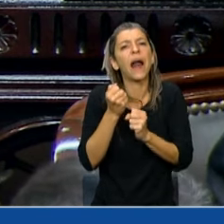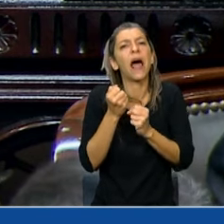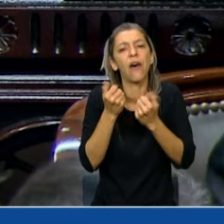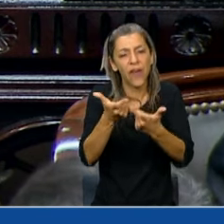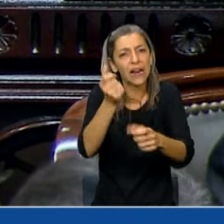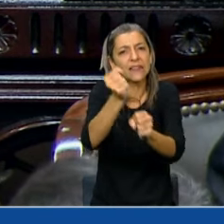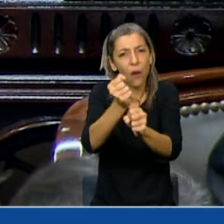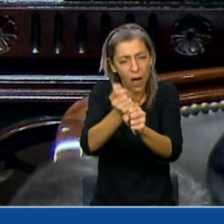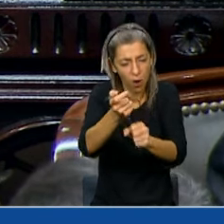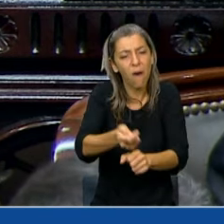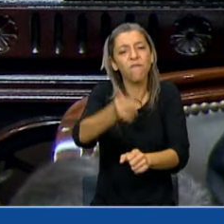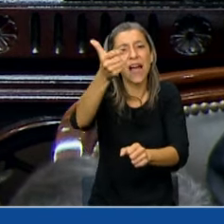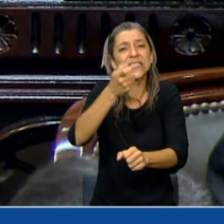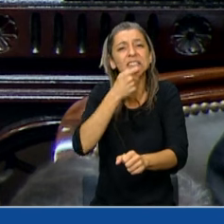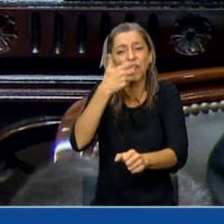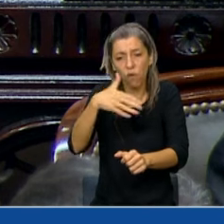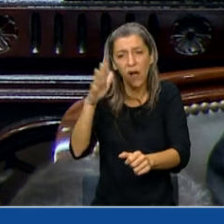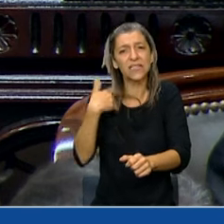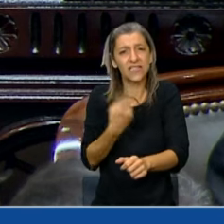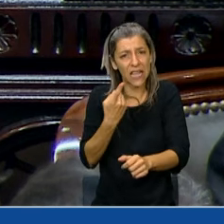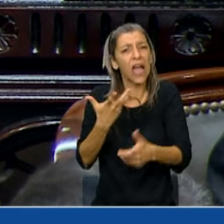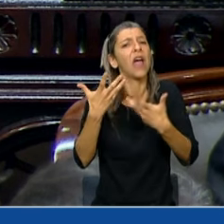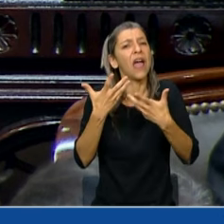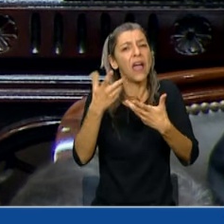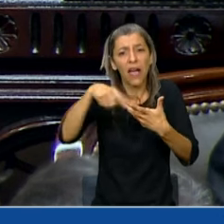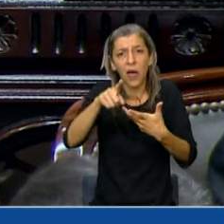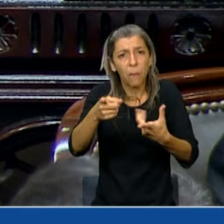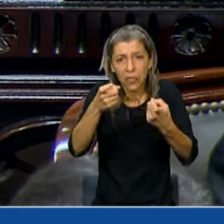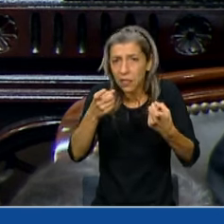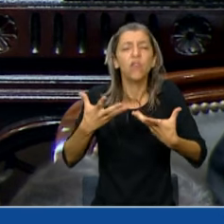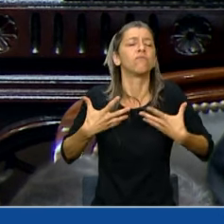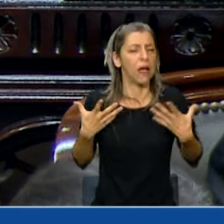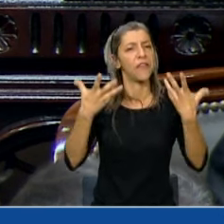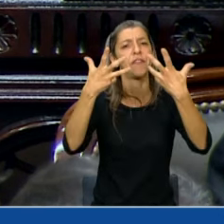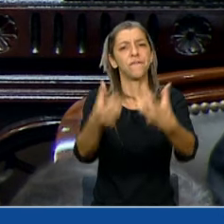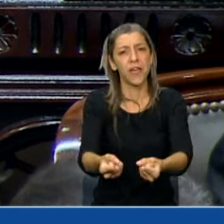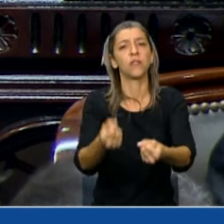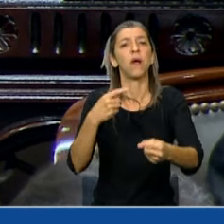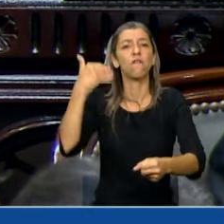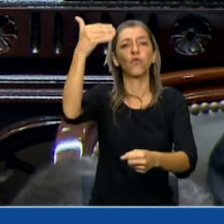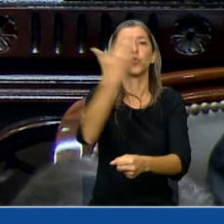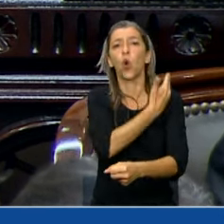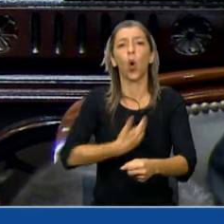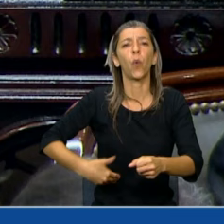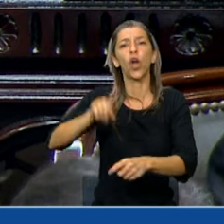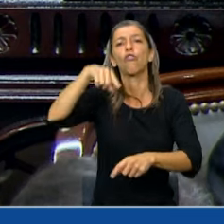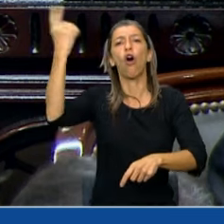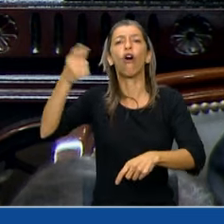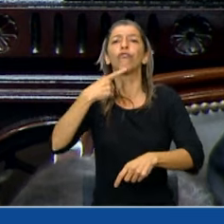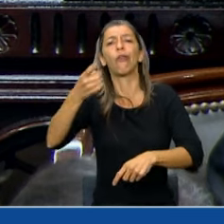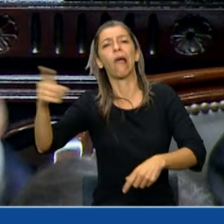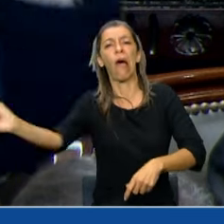defenderlos cuando haga falta para que nunca más ningún gobierno nos mande a lavar los